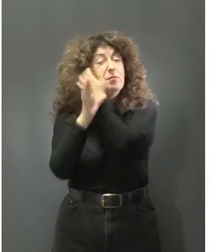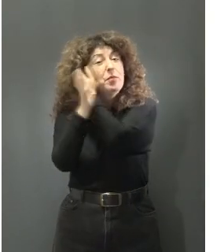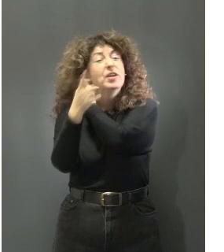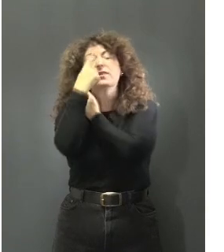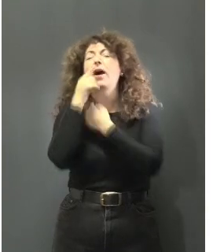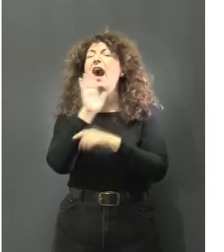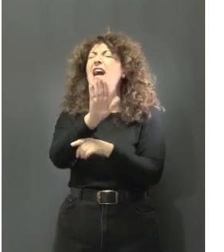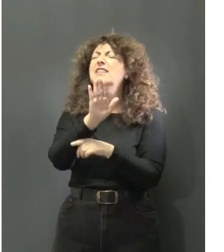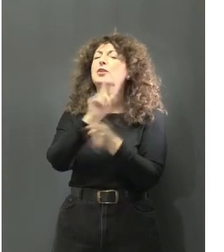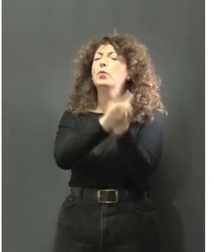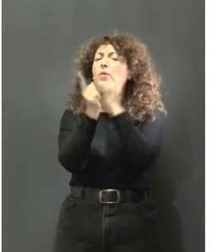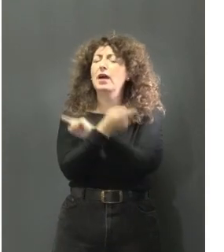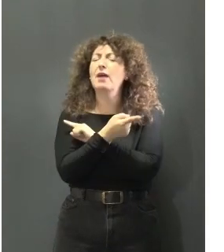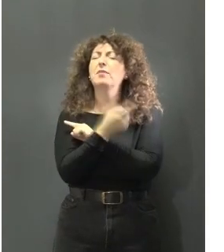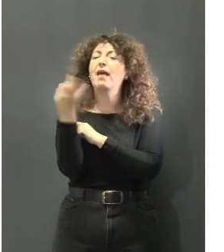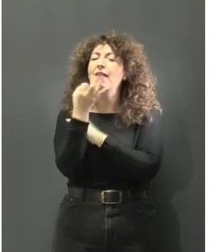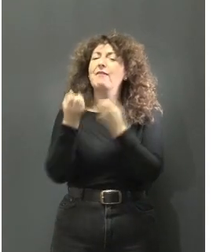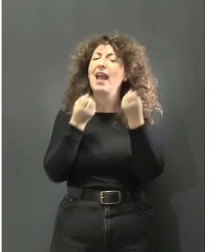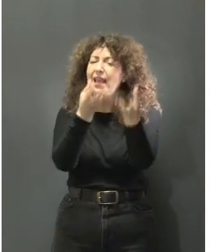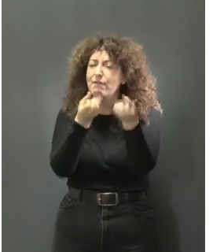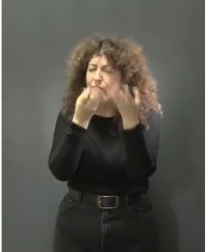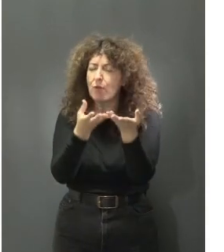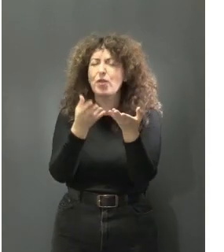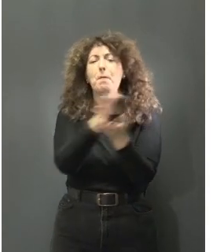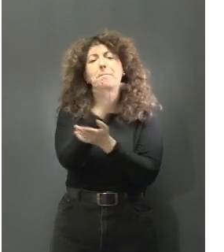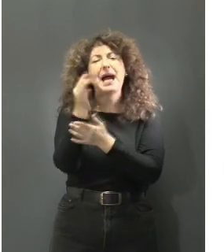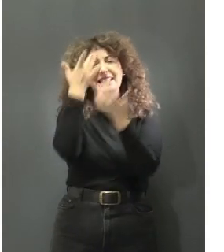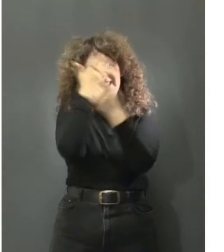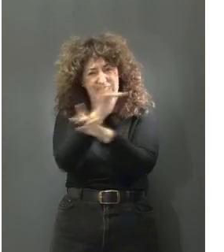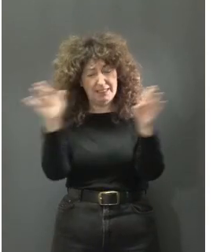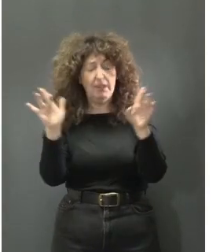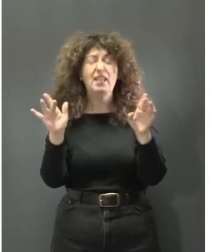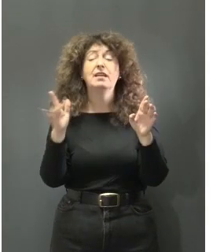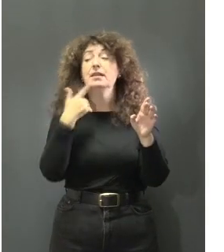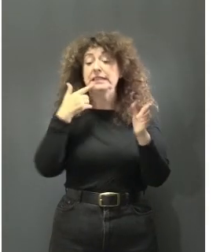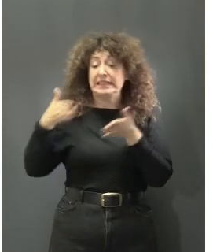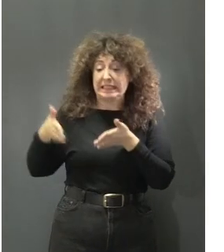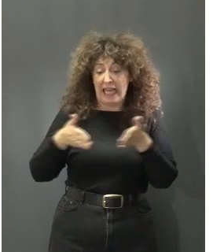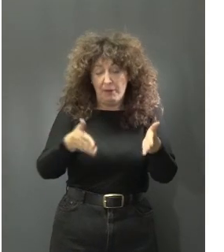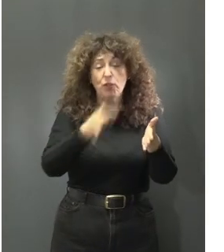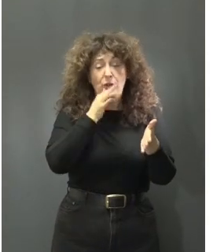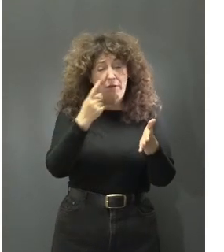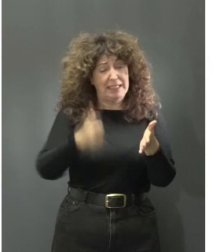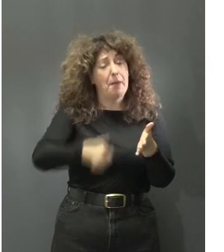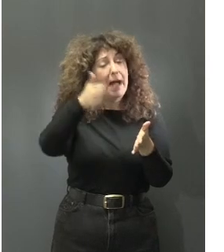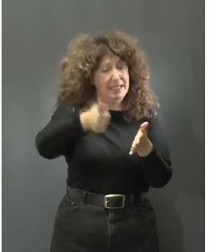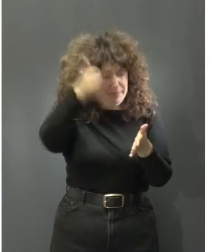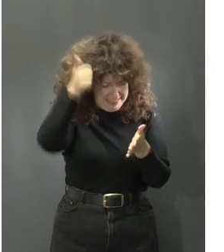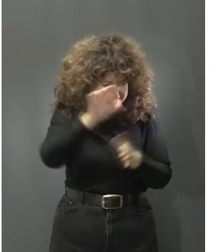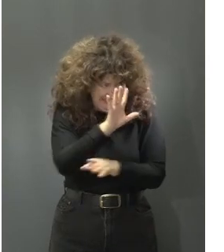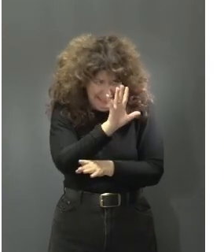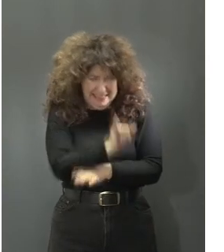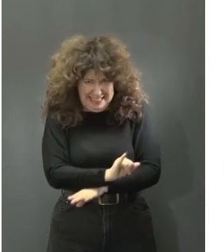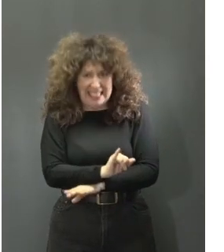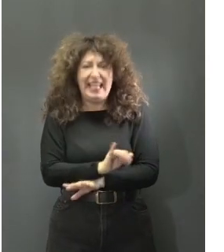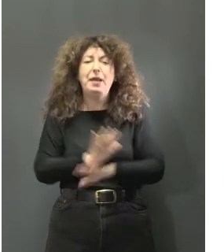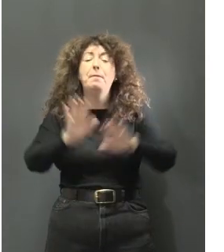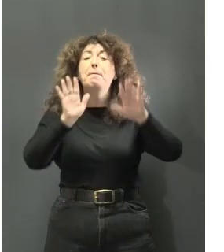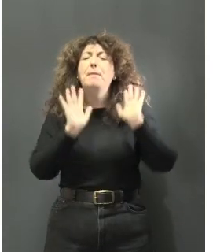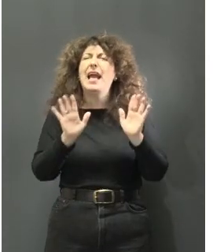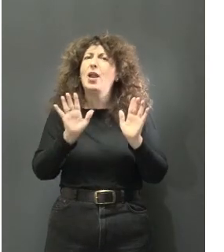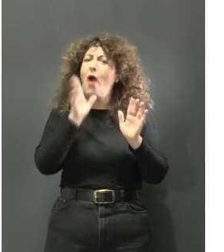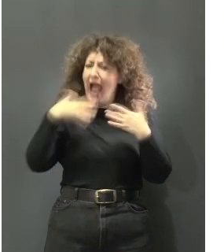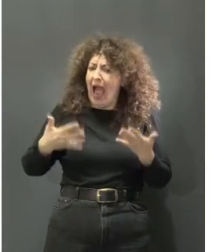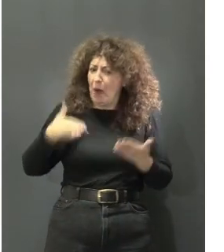en la información y en la sensibilización. ¿Que quedará mucho por hacer? Yo creo que sí, pero que bueno, estamos